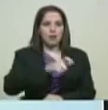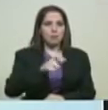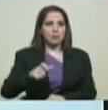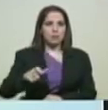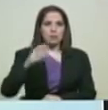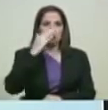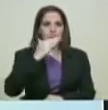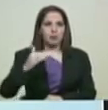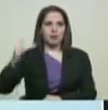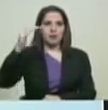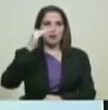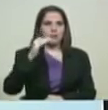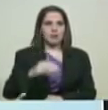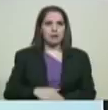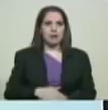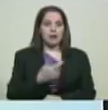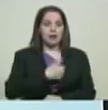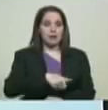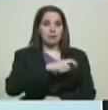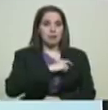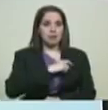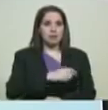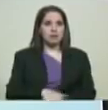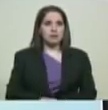varias ciudades de España.